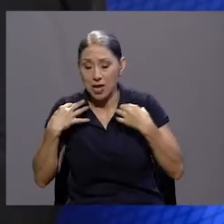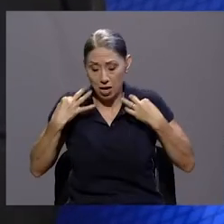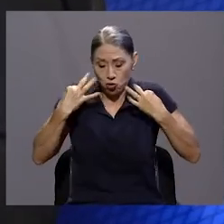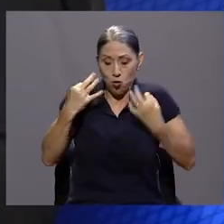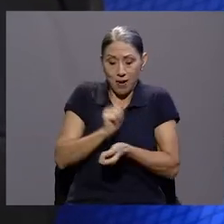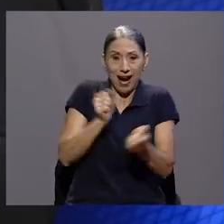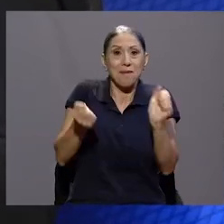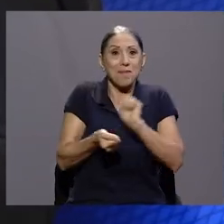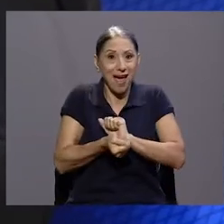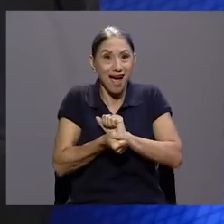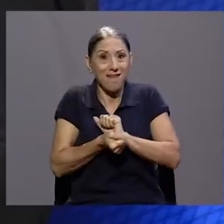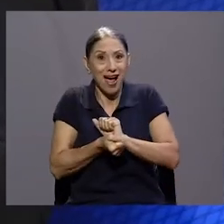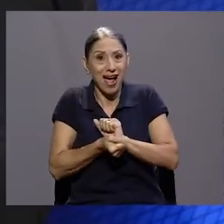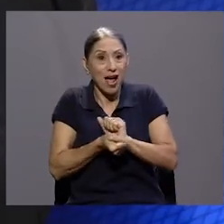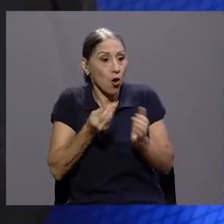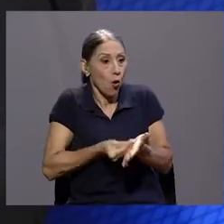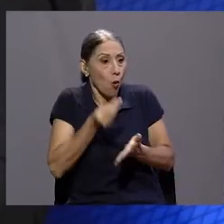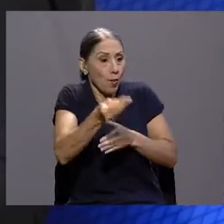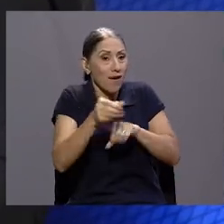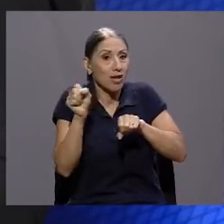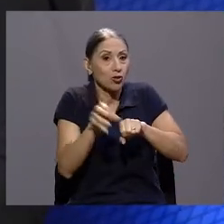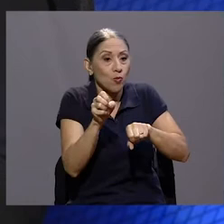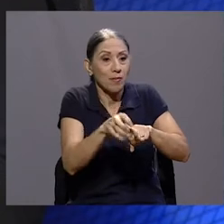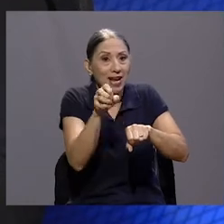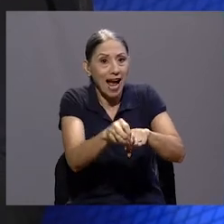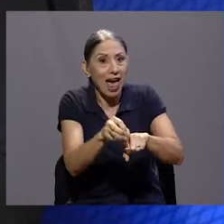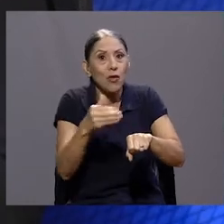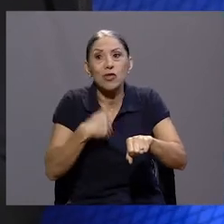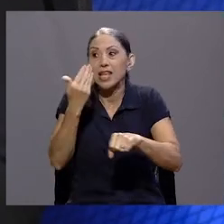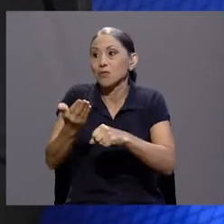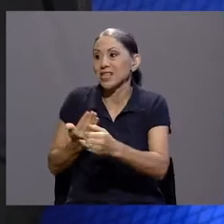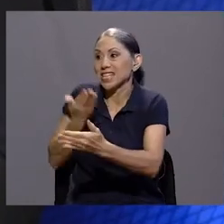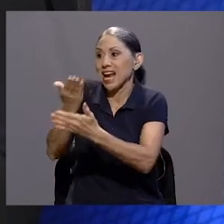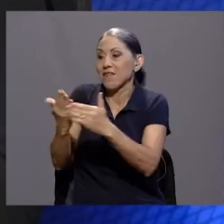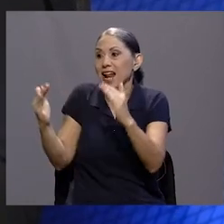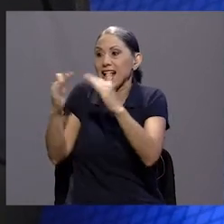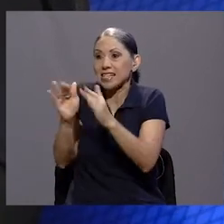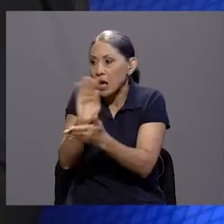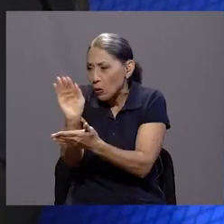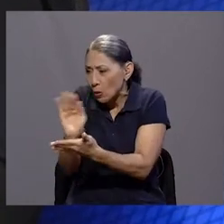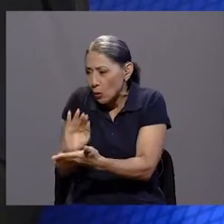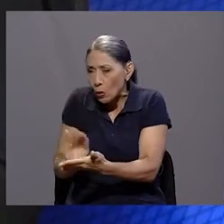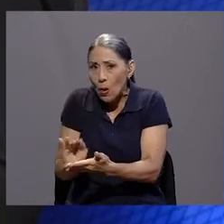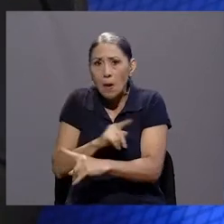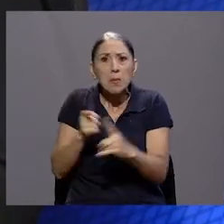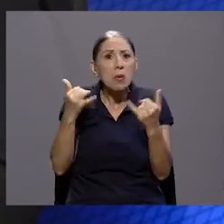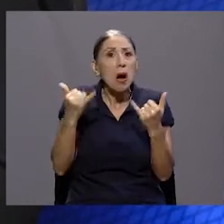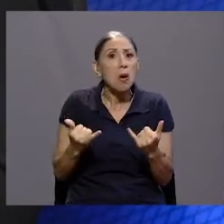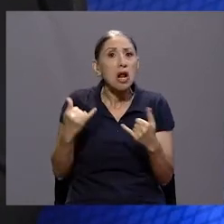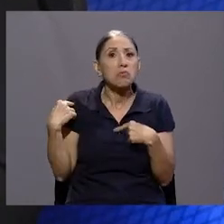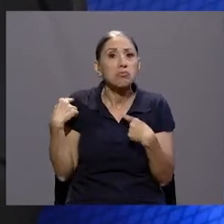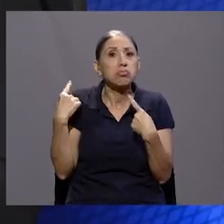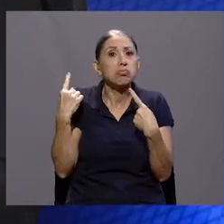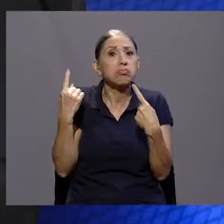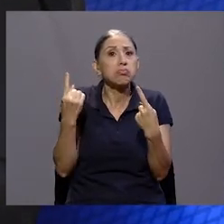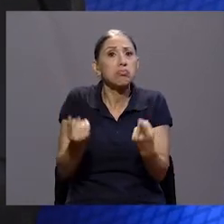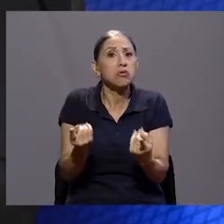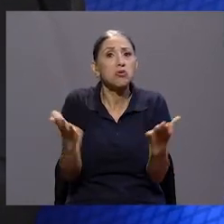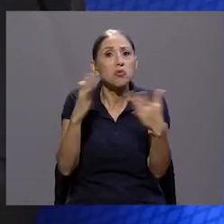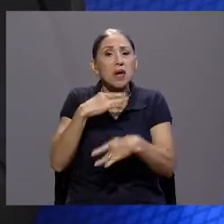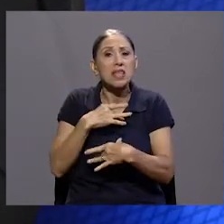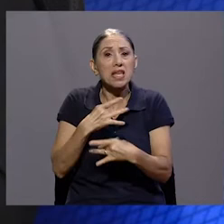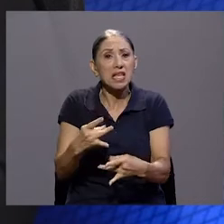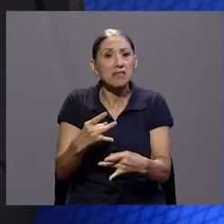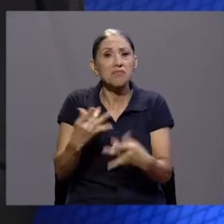había como una rutina específica para poder combatir este virus conforme pasa el tiempo eso va perdiendo interés porque ya nos empezamos a cansar